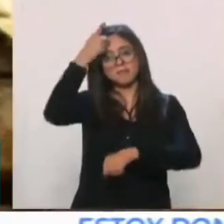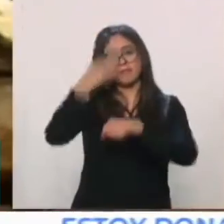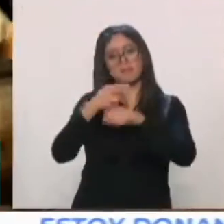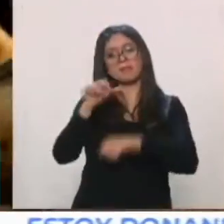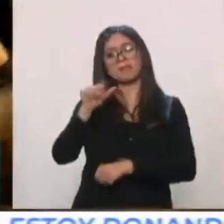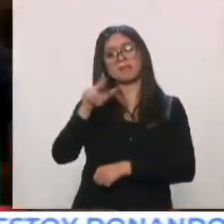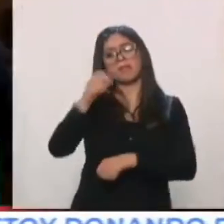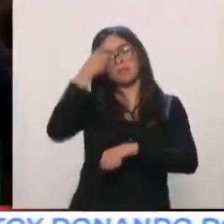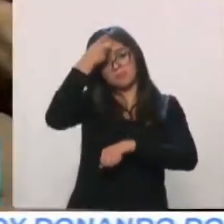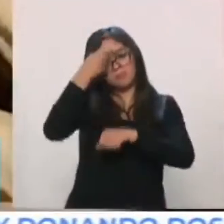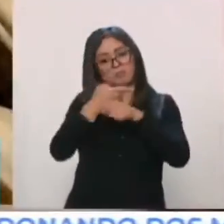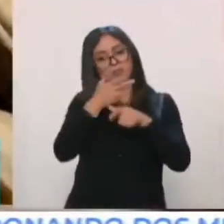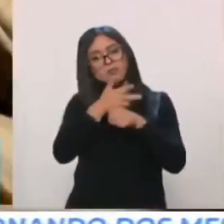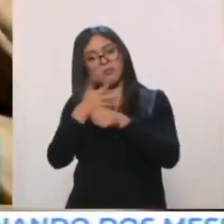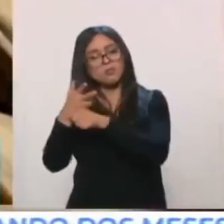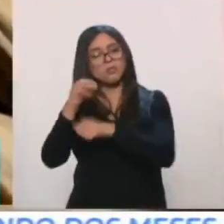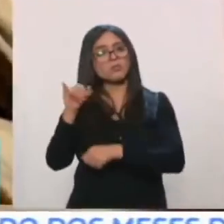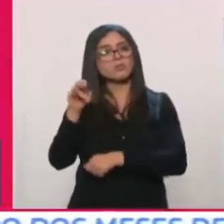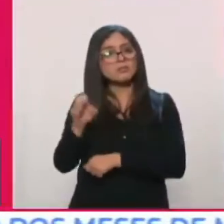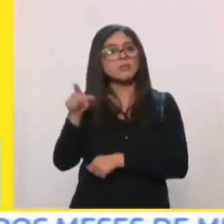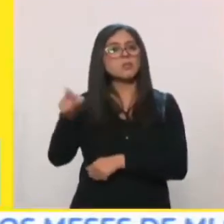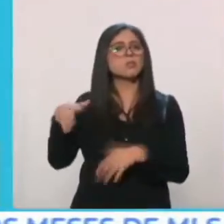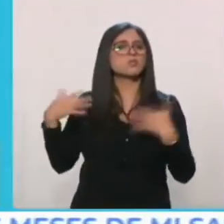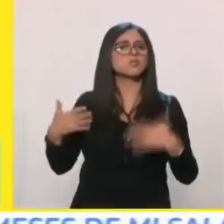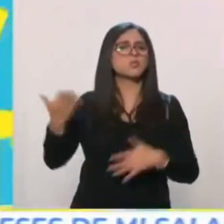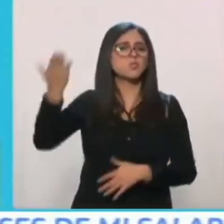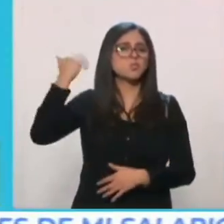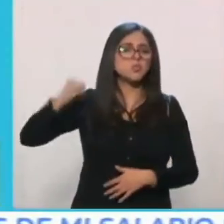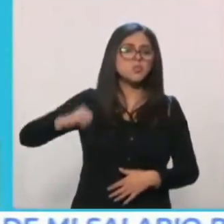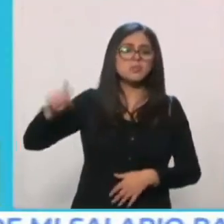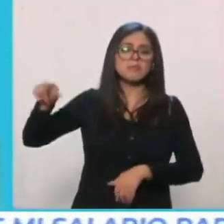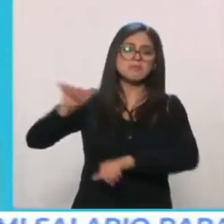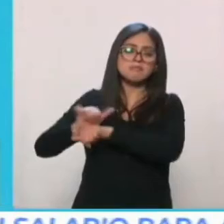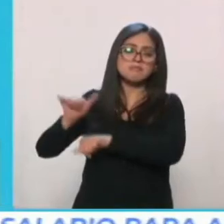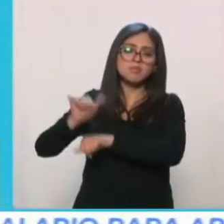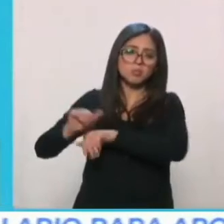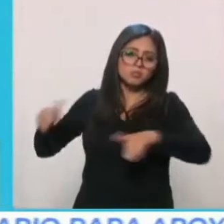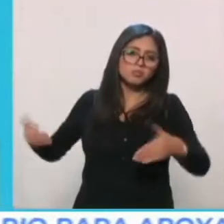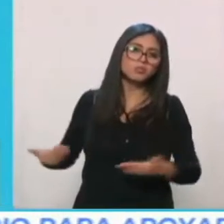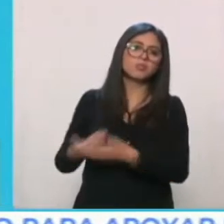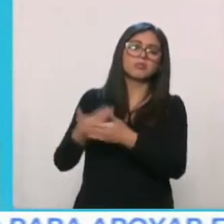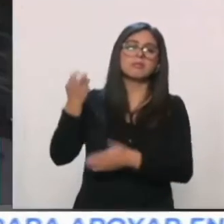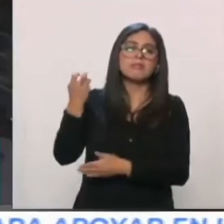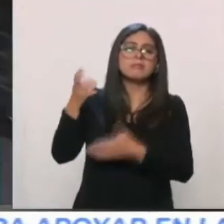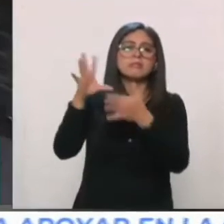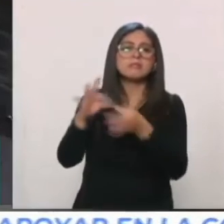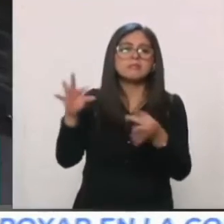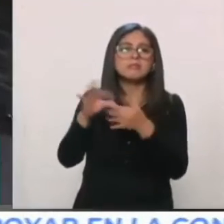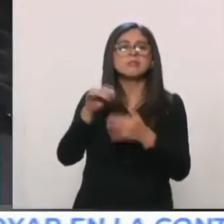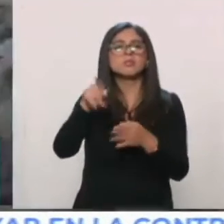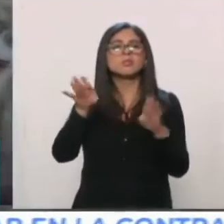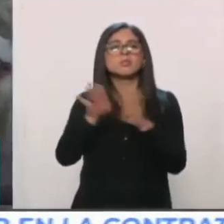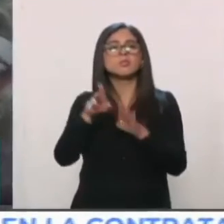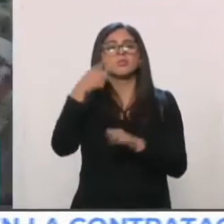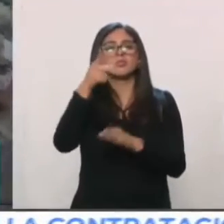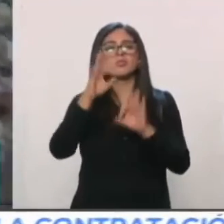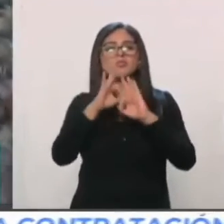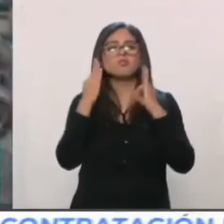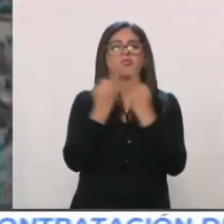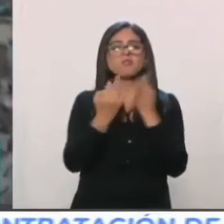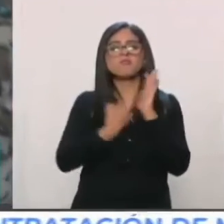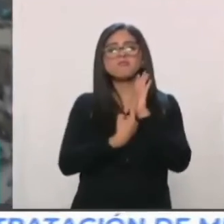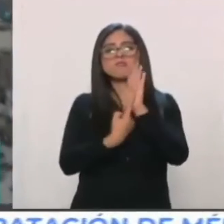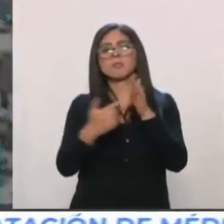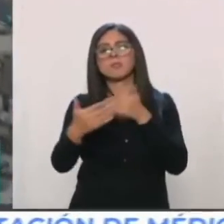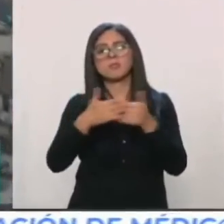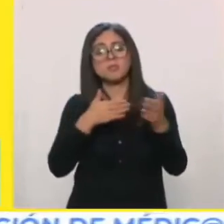José Muscari, un director, un dramaturgo contemporáneo argentino, que hace una mirada realmente muy moderna. Y